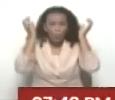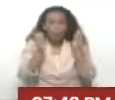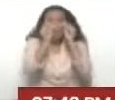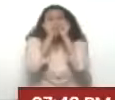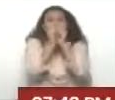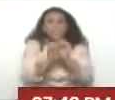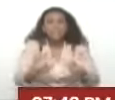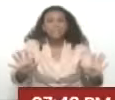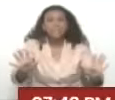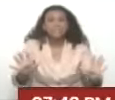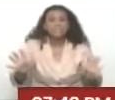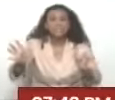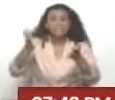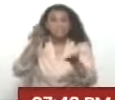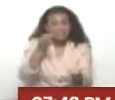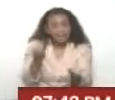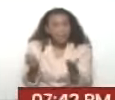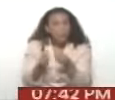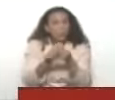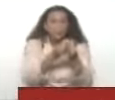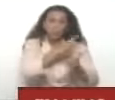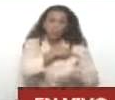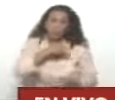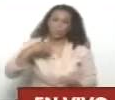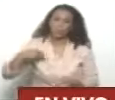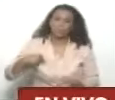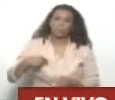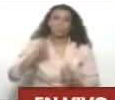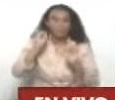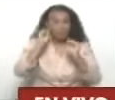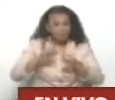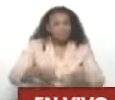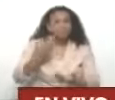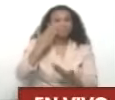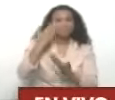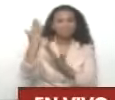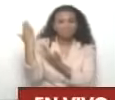protege y está con nosotros. Así de sencillo.